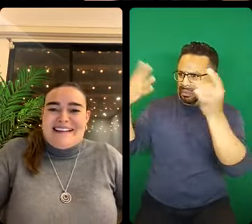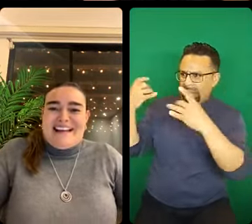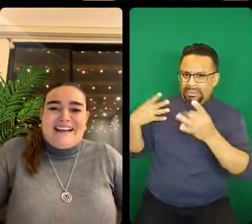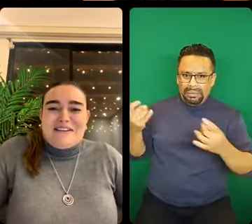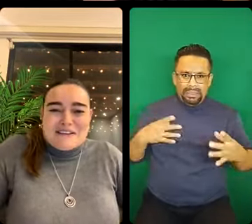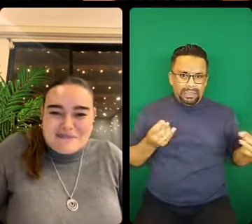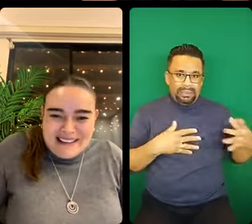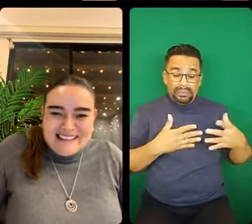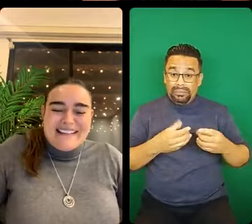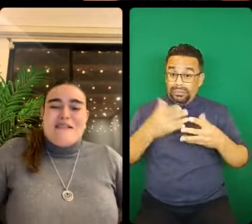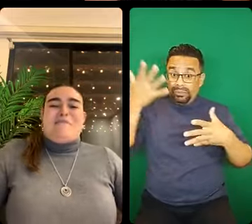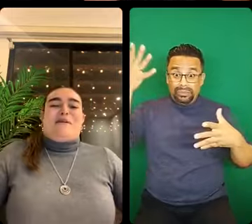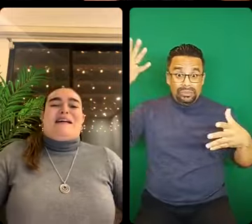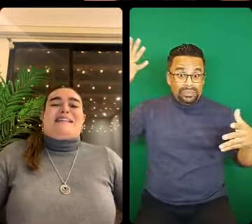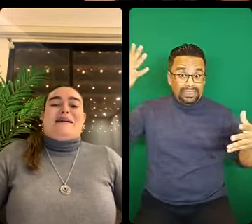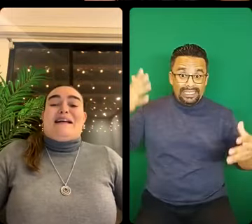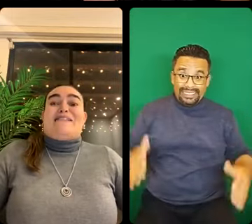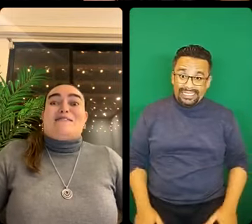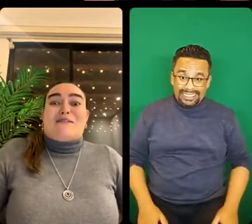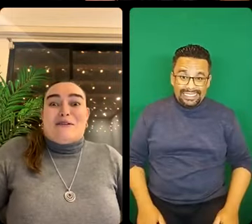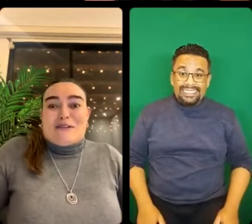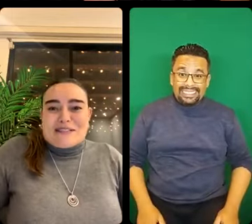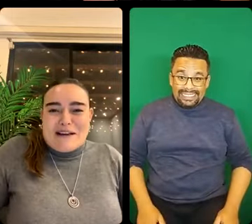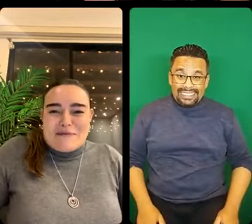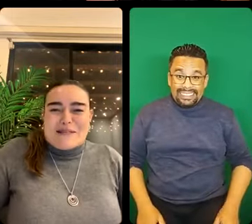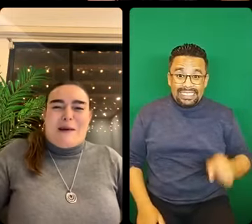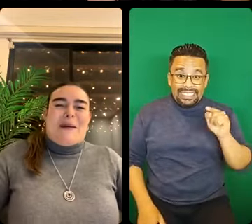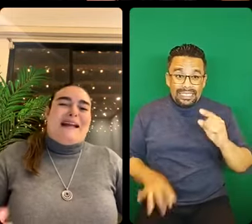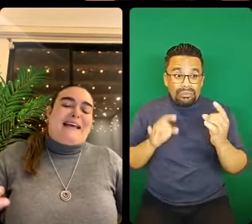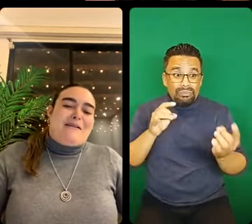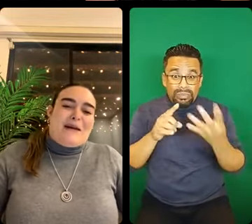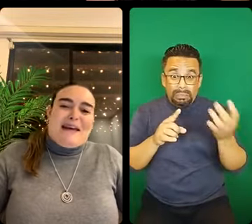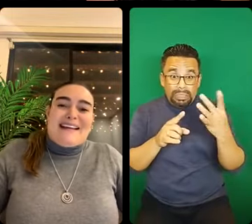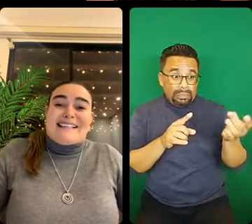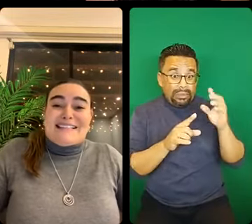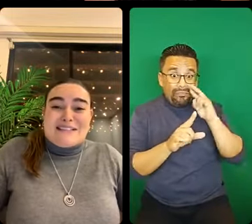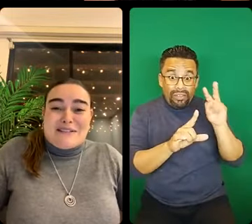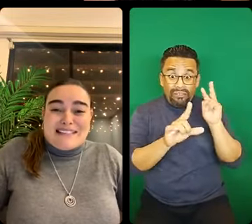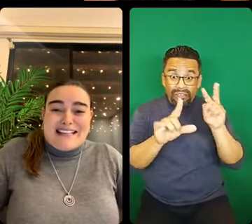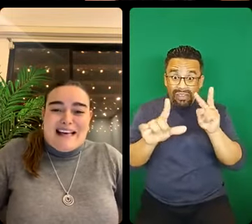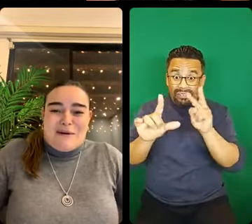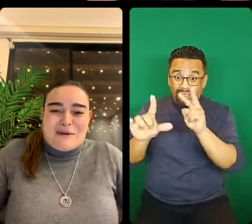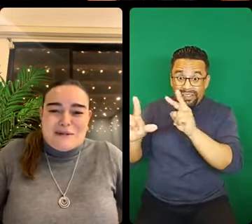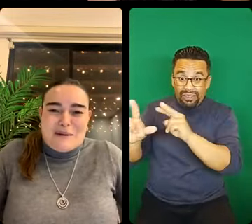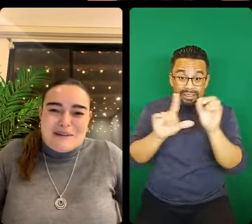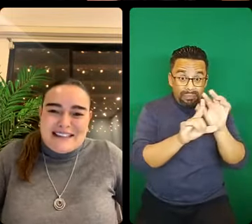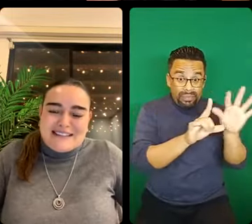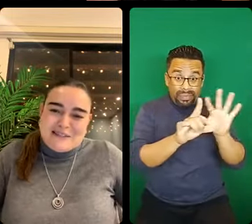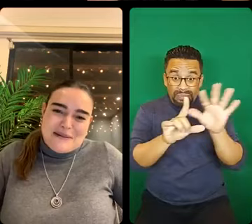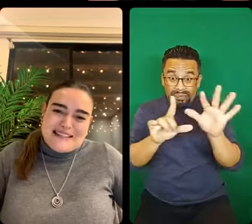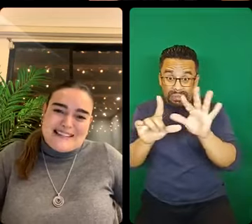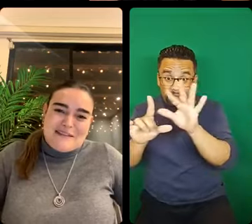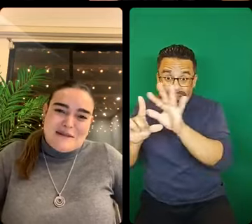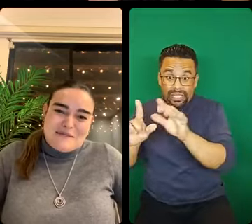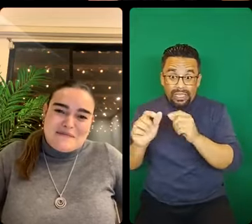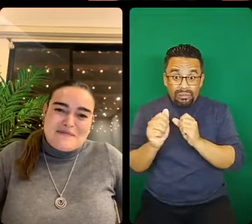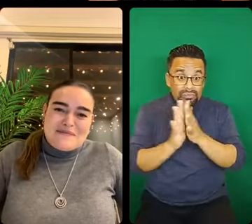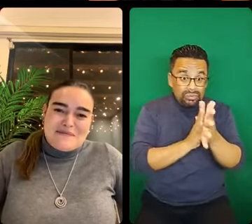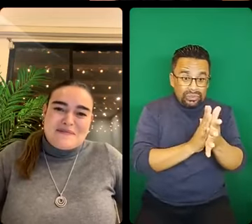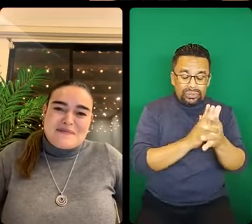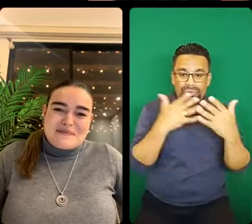ilusión enorme poder saber esos cortos que vamos a ver, que esas historias que cada uno estuvo contando sobre este